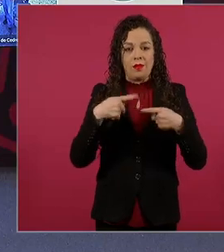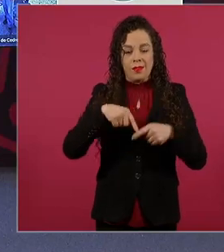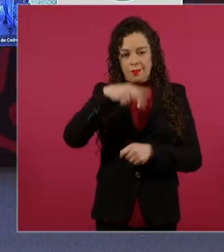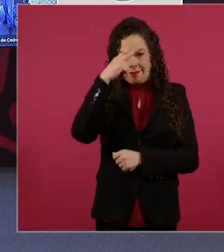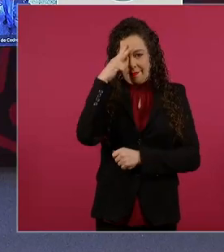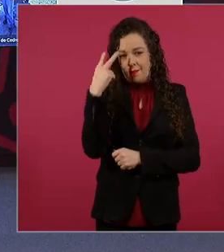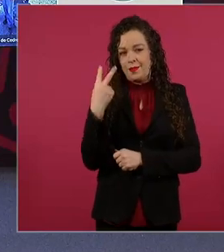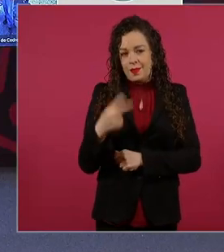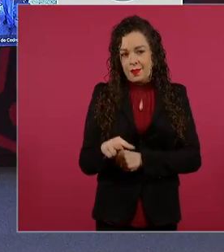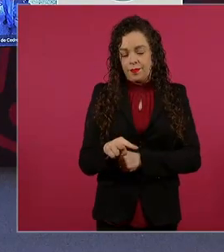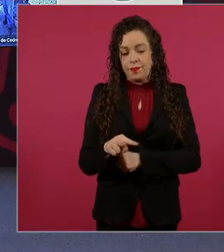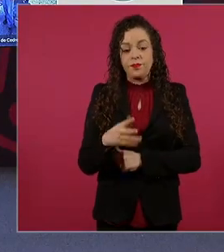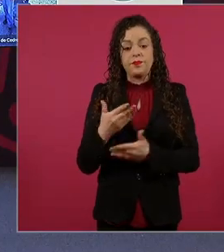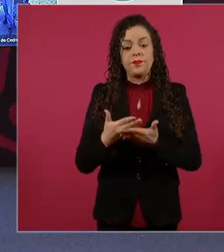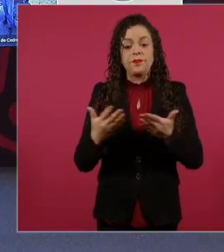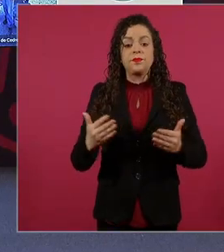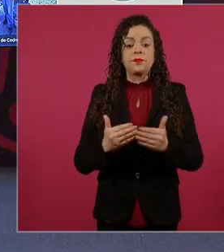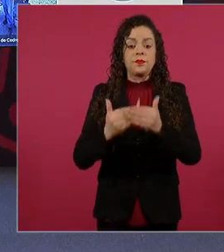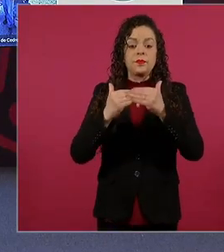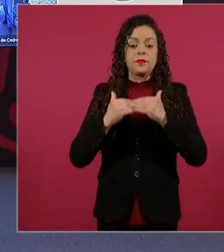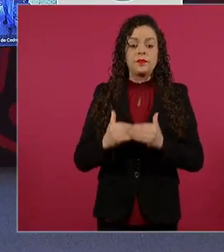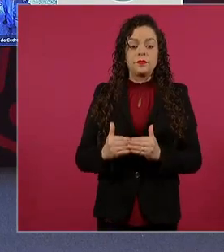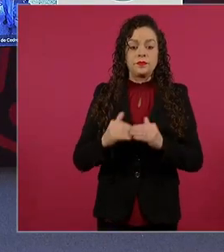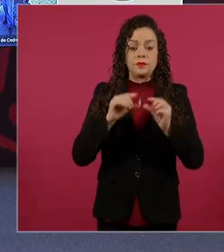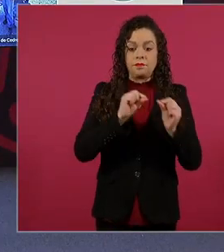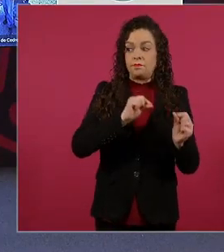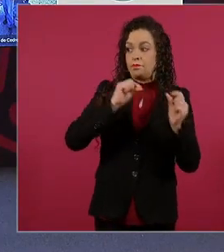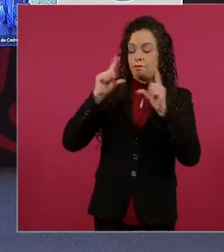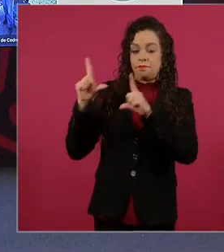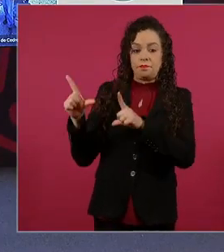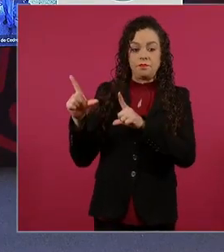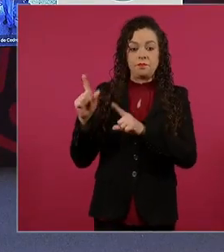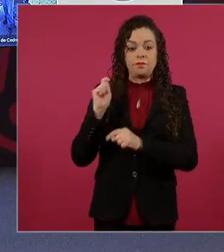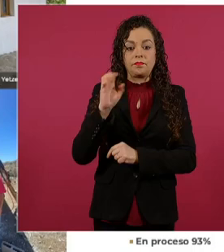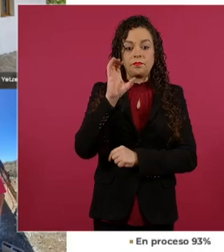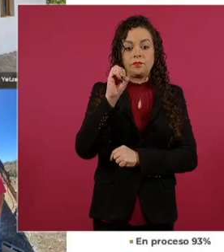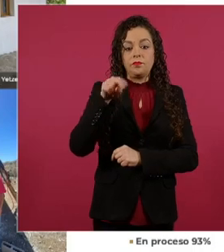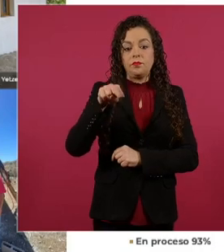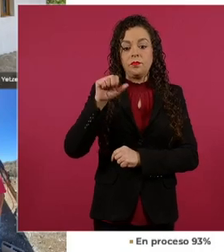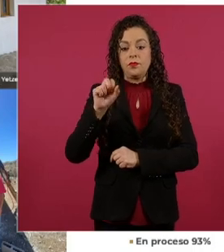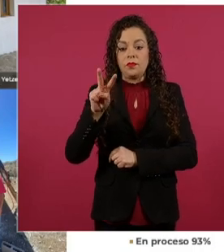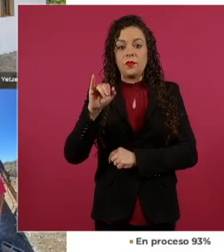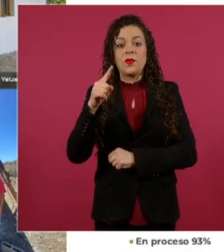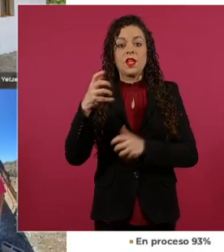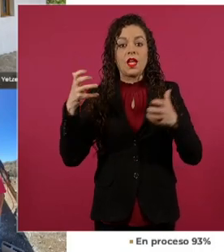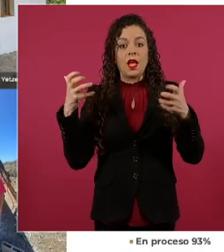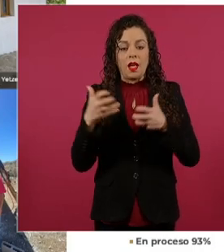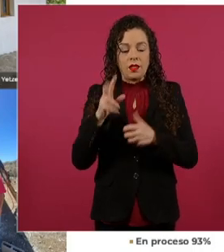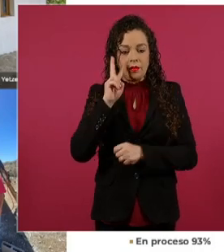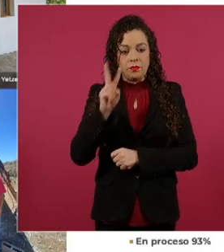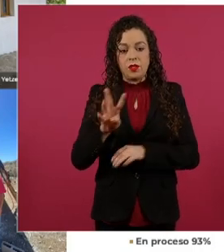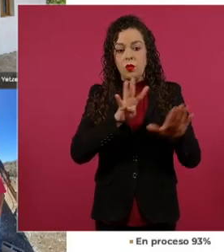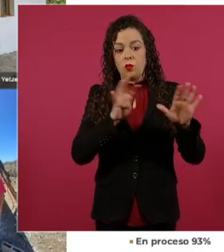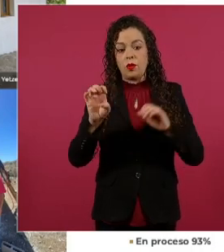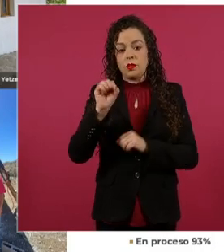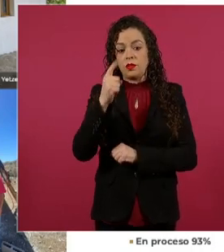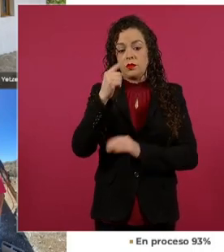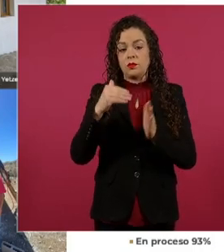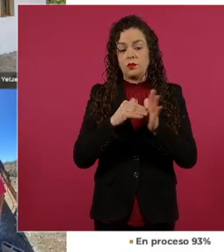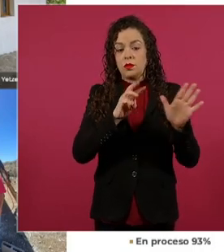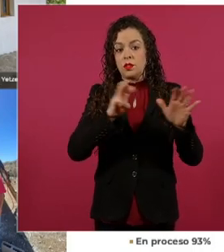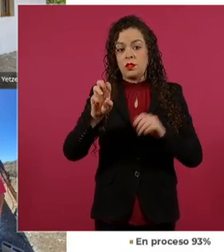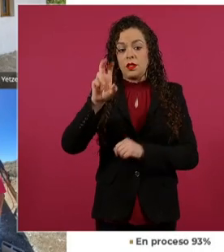enfocarnos netamente a lo que ha hecho la Comisión Nacional de Vivienda, 461 mil